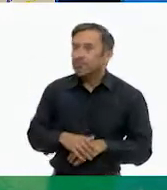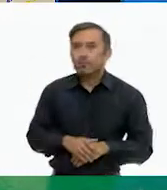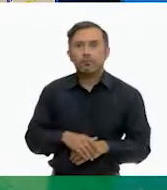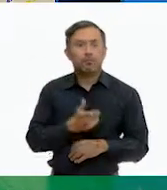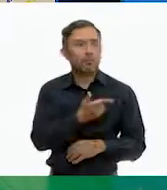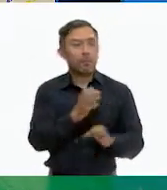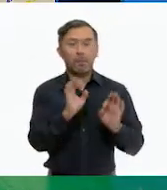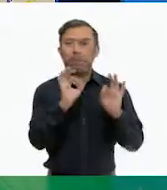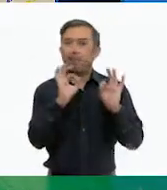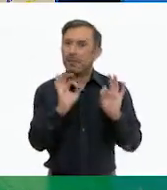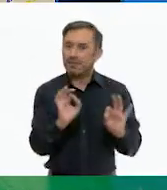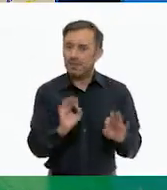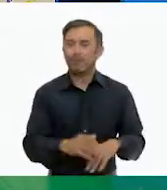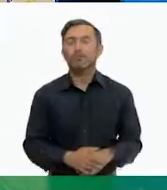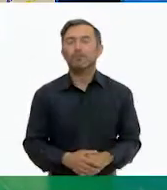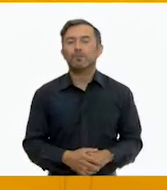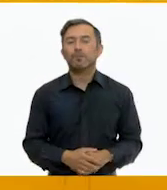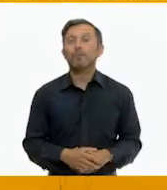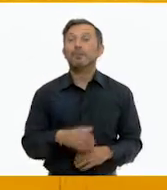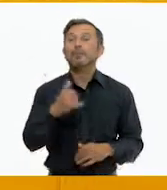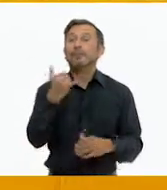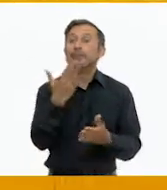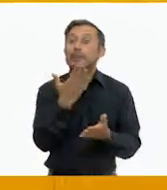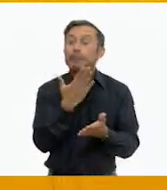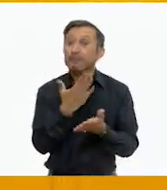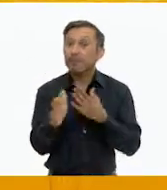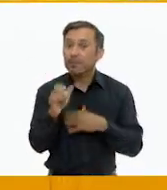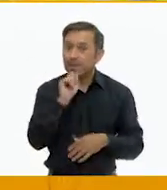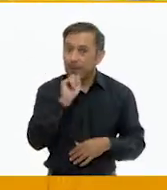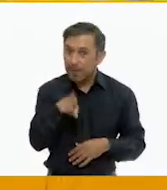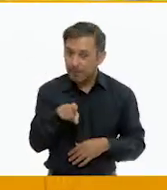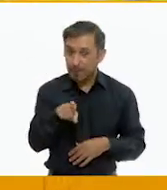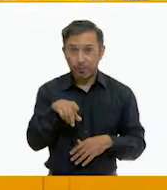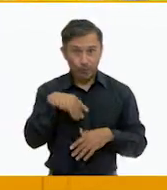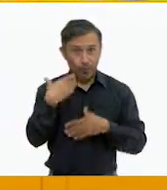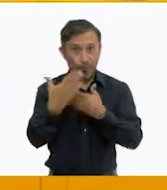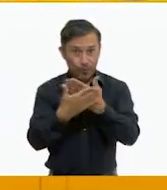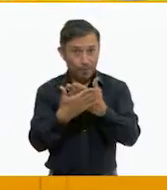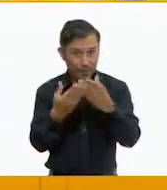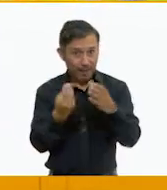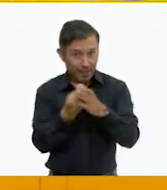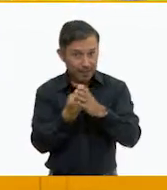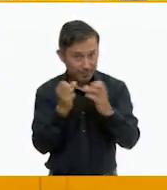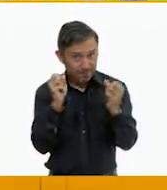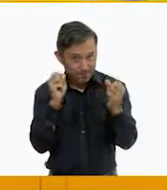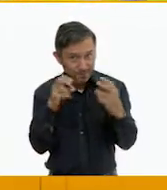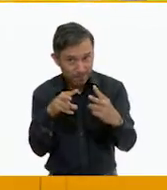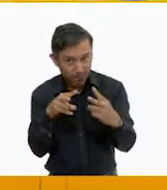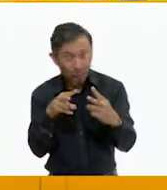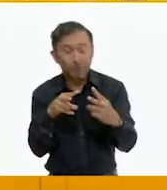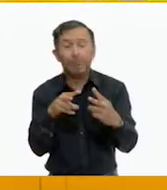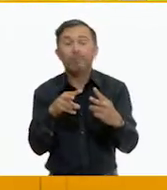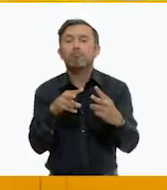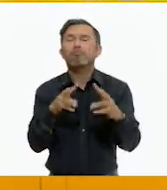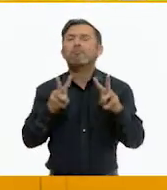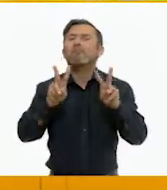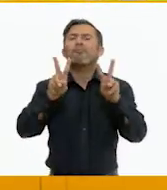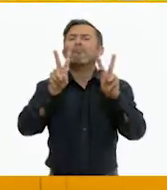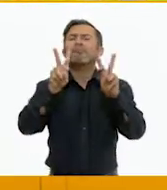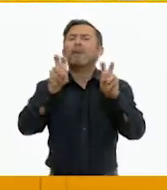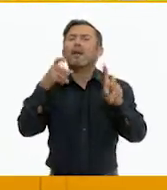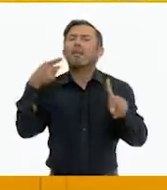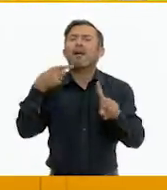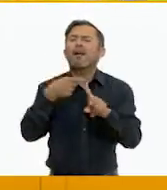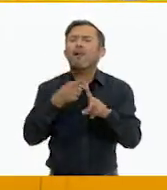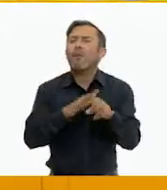perfecto. Y también en la siguiente ocasión que nos veamos, estaremos trabajando